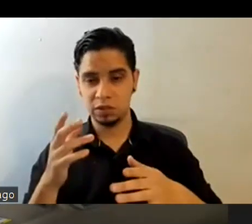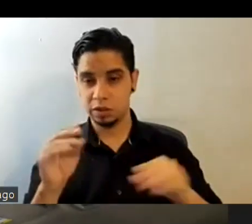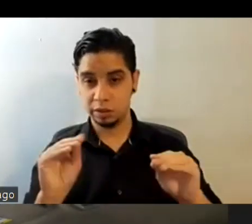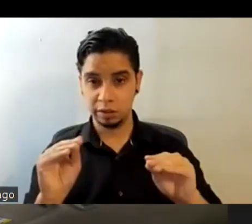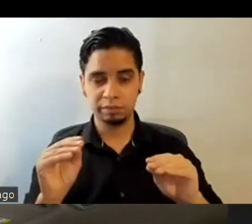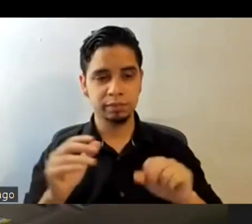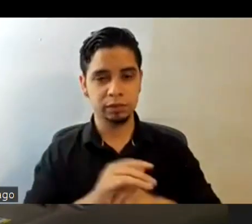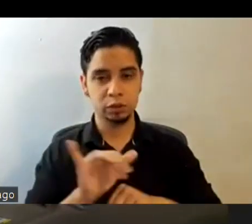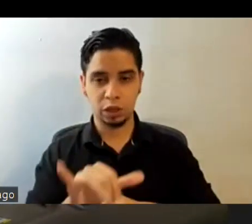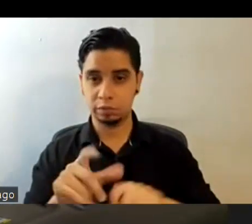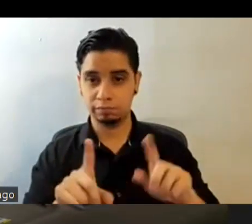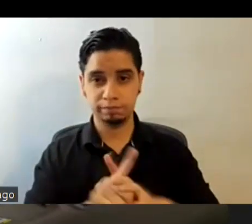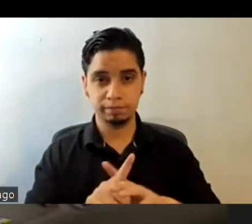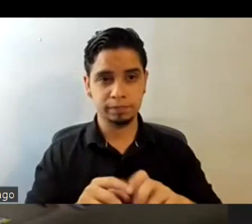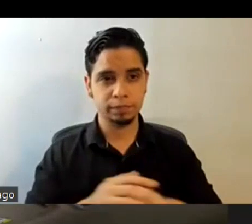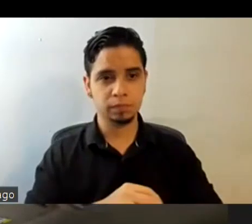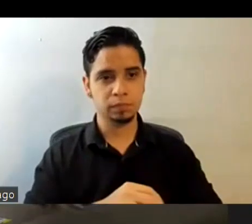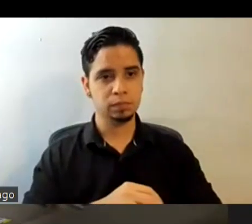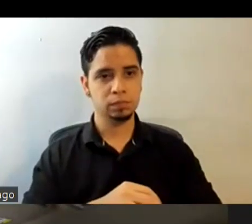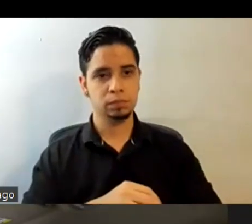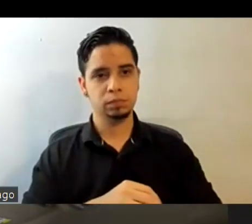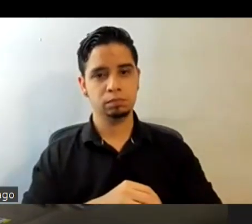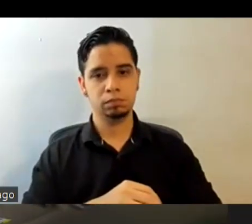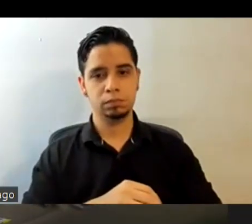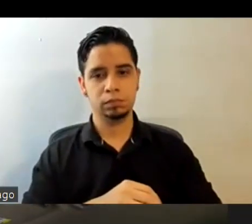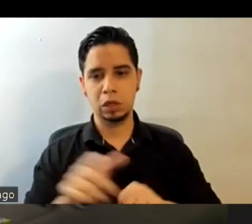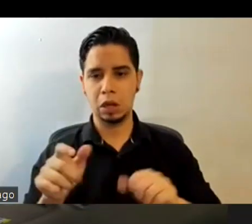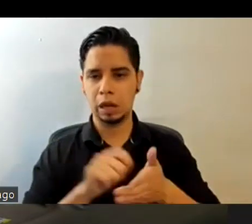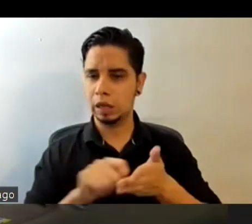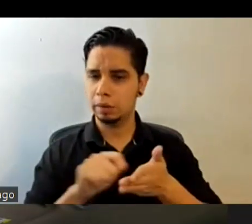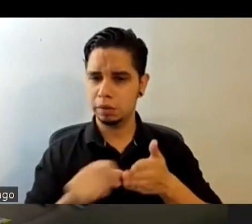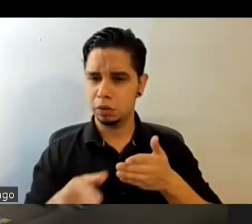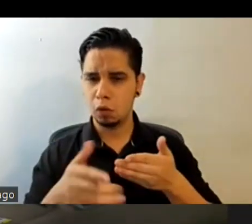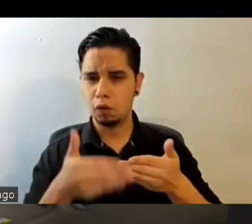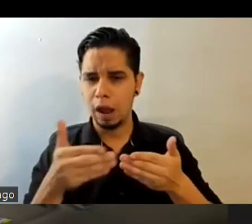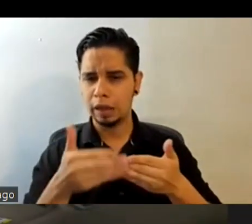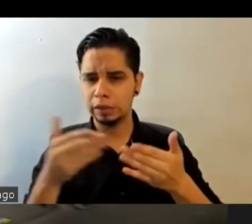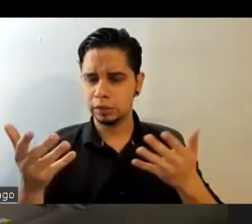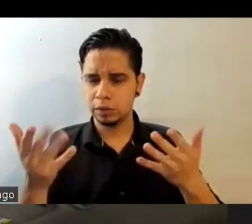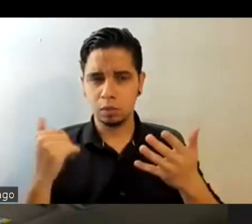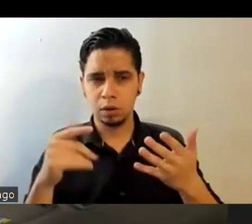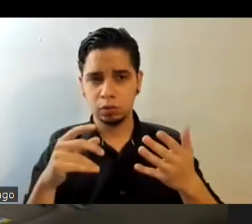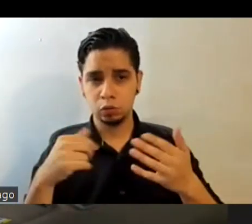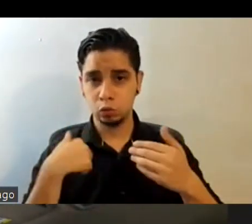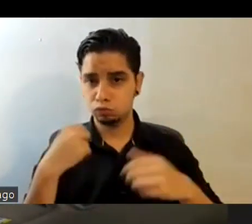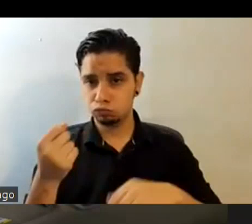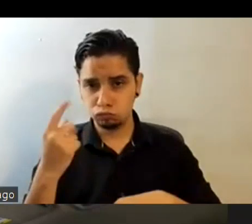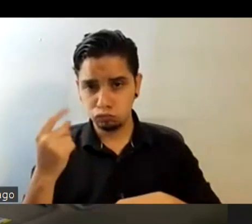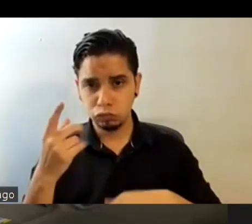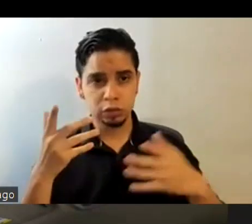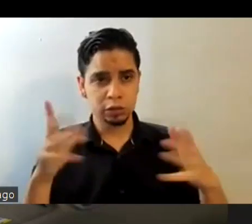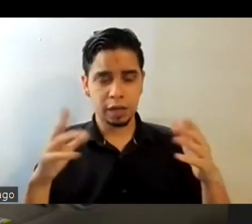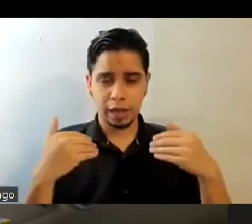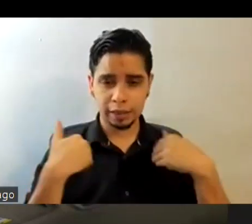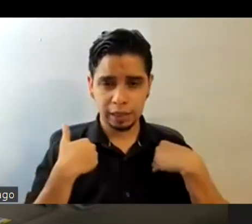surgió. ¿Y los textos se te hizo fácil después? O sea, porque lo que estoy entendiendo es que ya tenías también